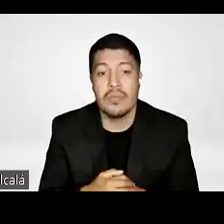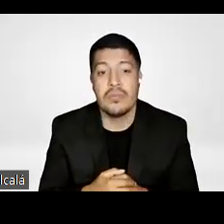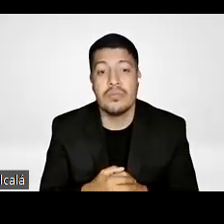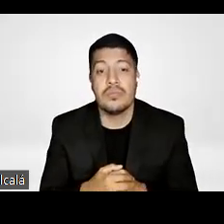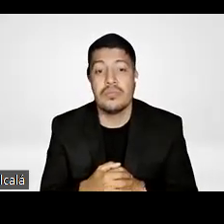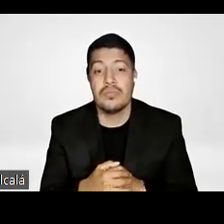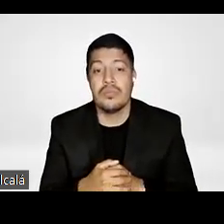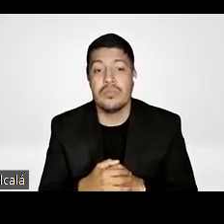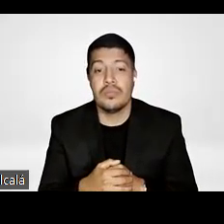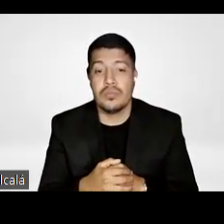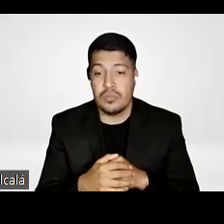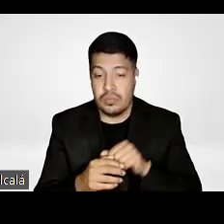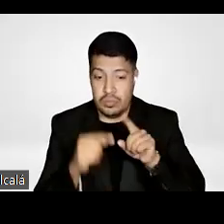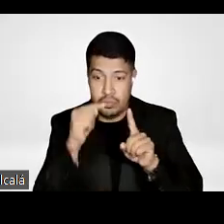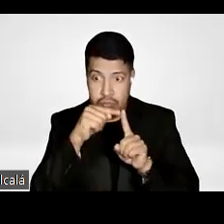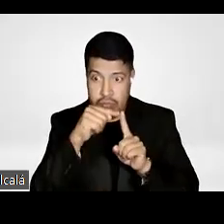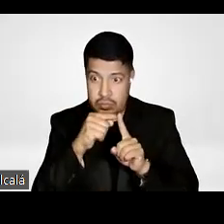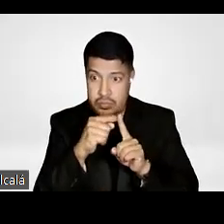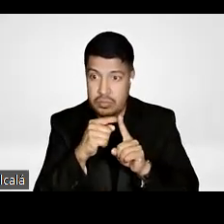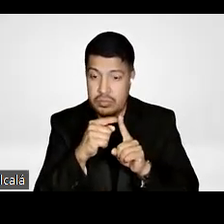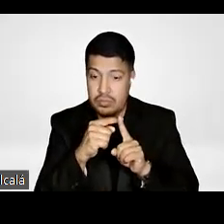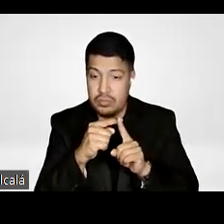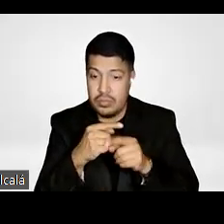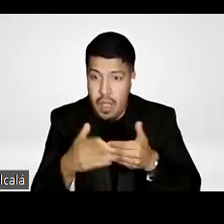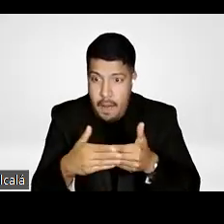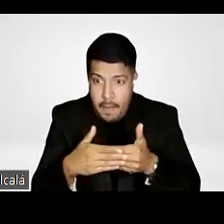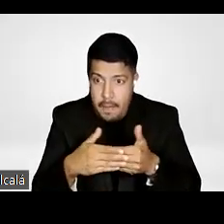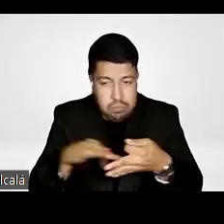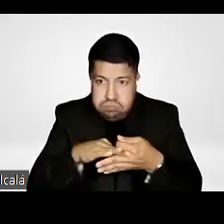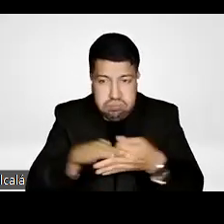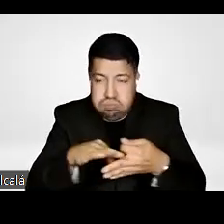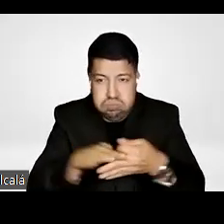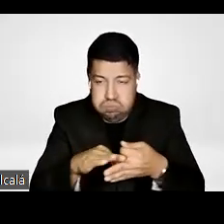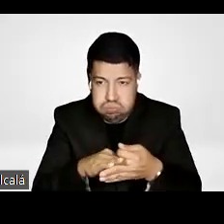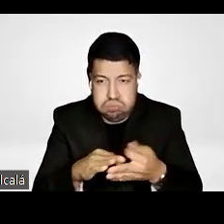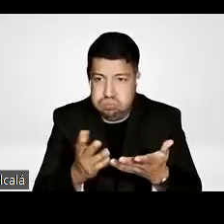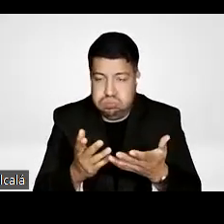múltiples, vemos que en todos se relaciona con mayores alteraciones.